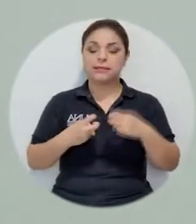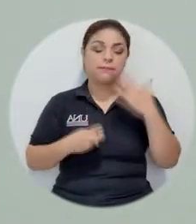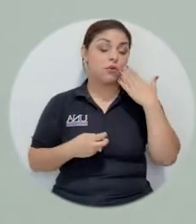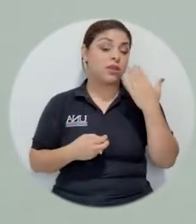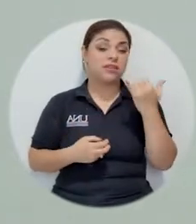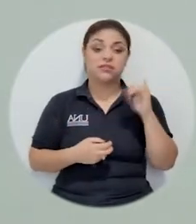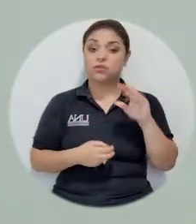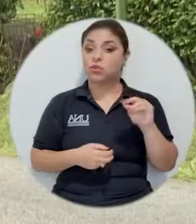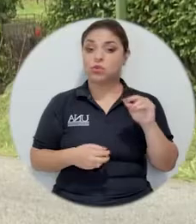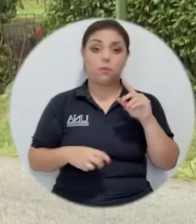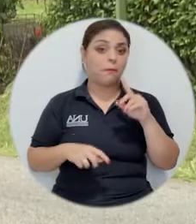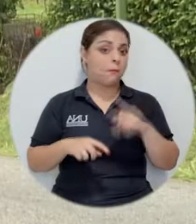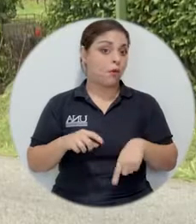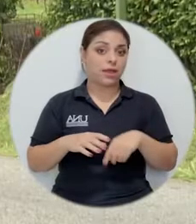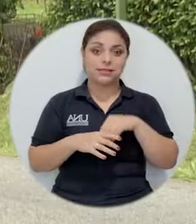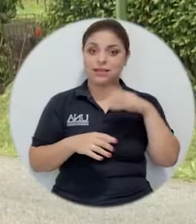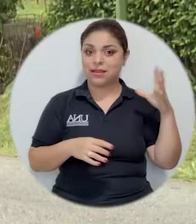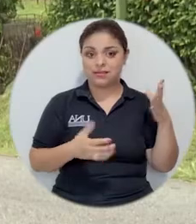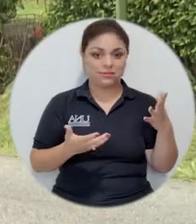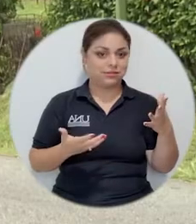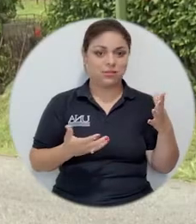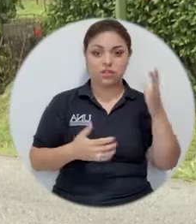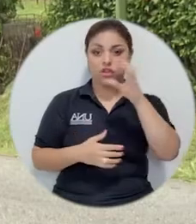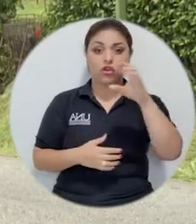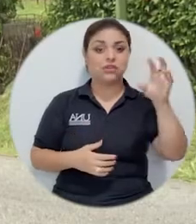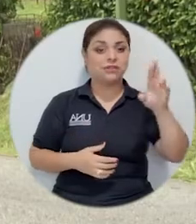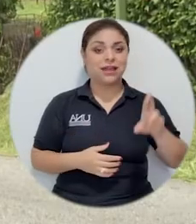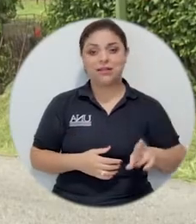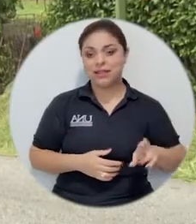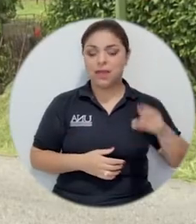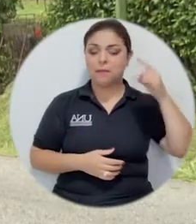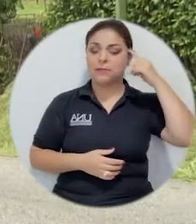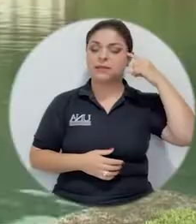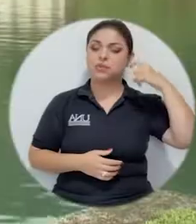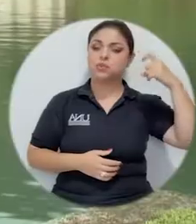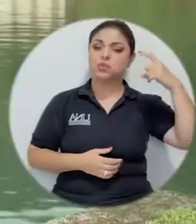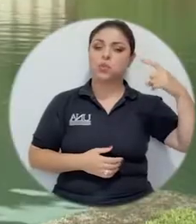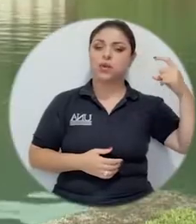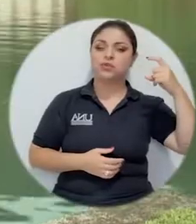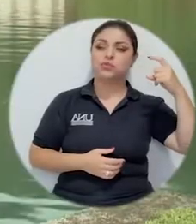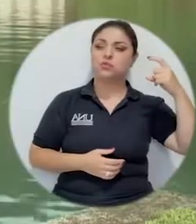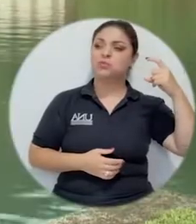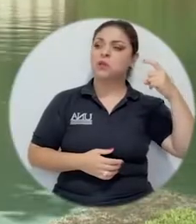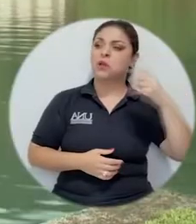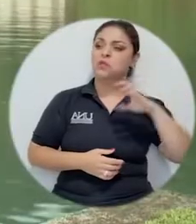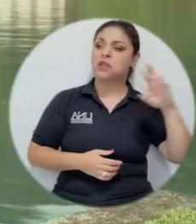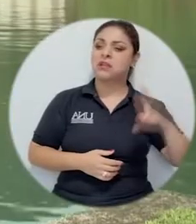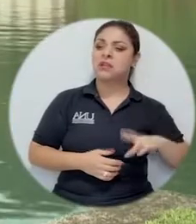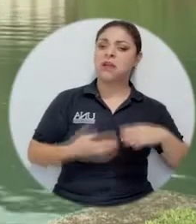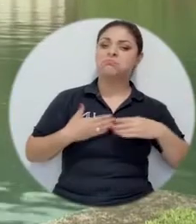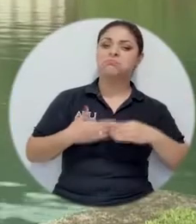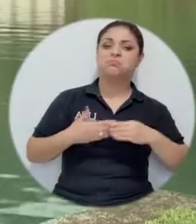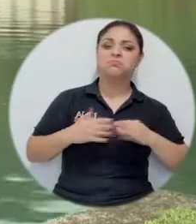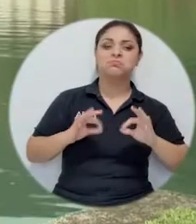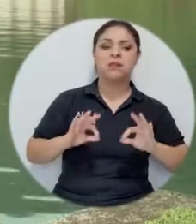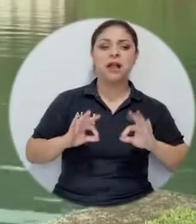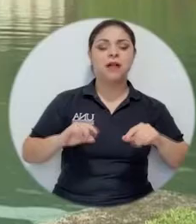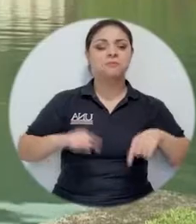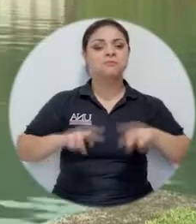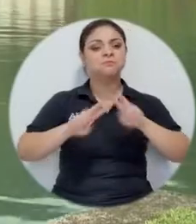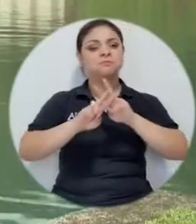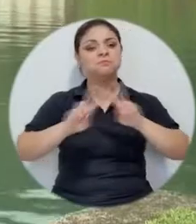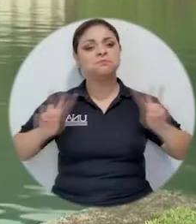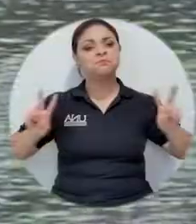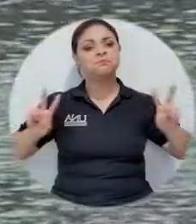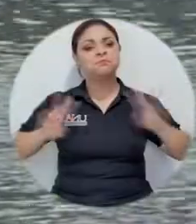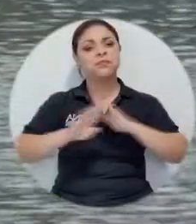Simple y sencillamente, Costa Rica, viviendo en el sueño de que está aislada de los problemas, que aquí se vive